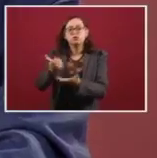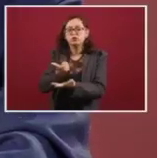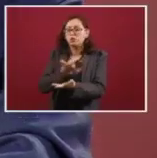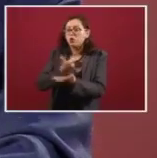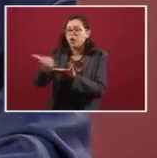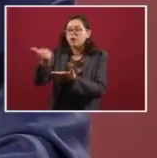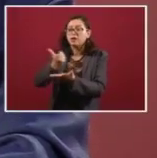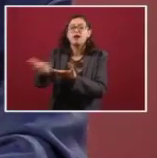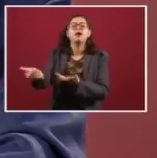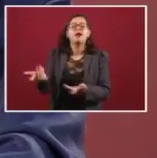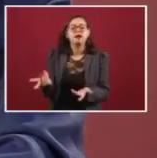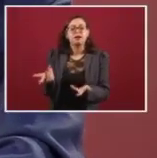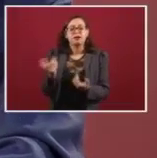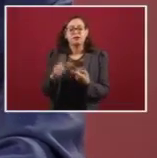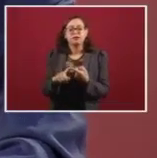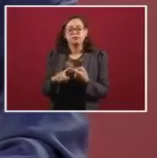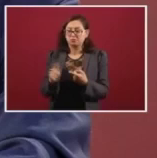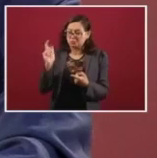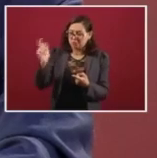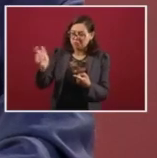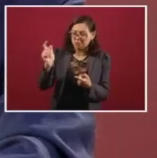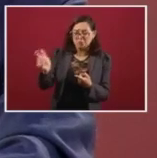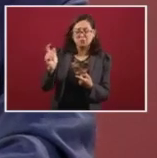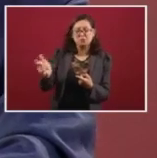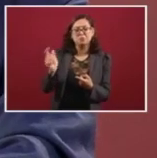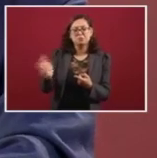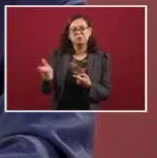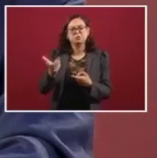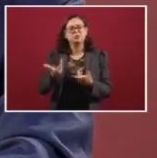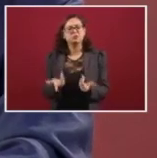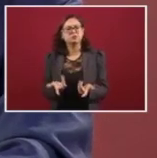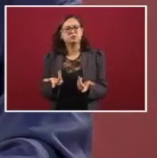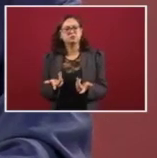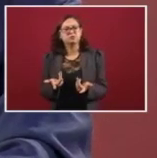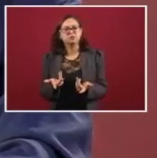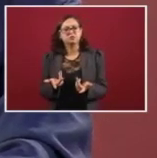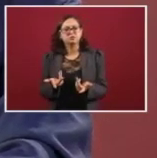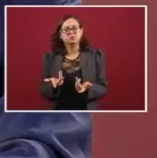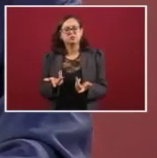Salario, o sea, ingreso. O sea, ¿cómo están los salarios?